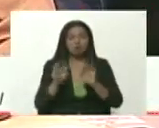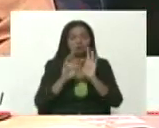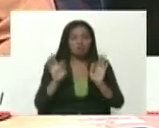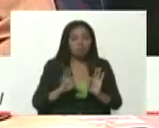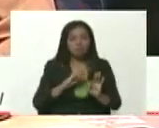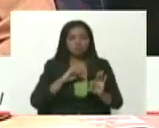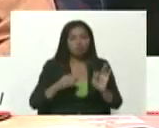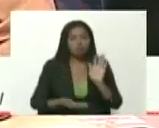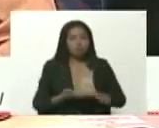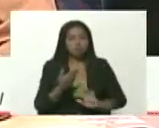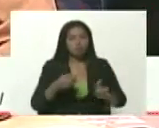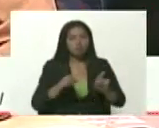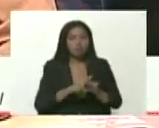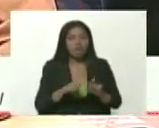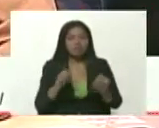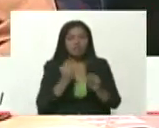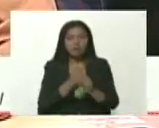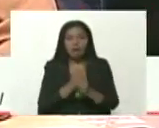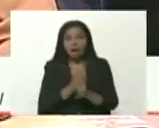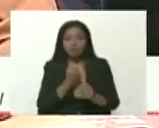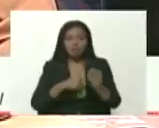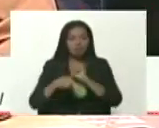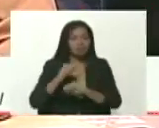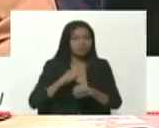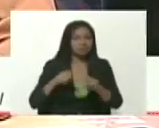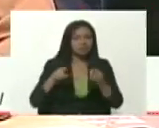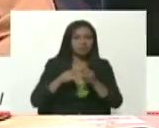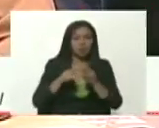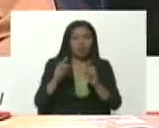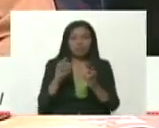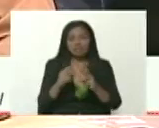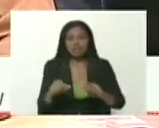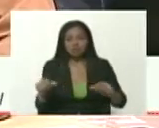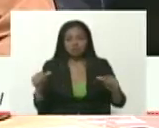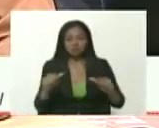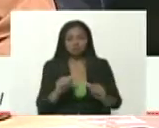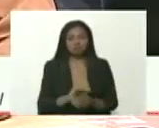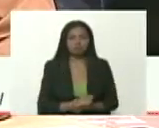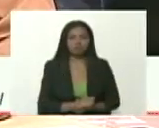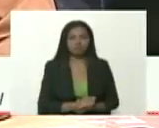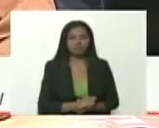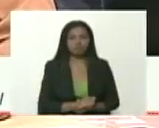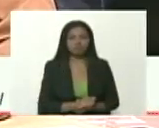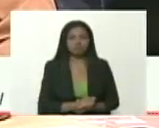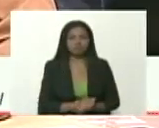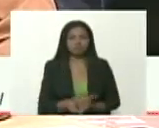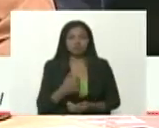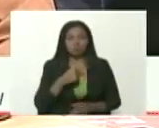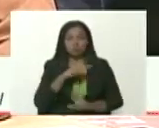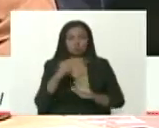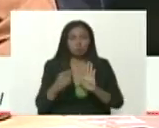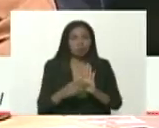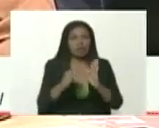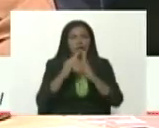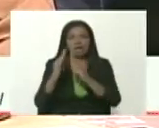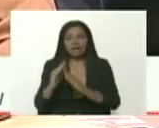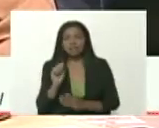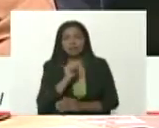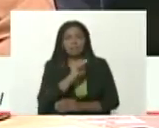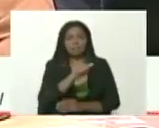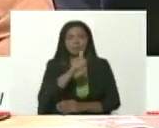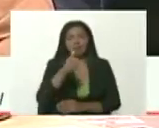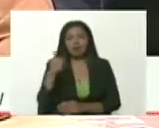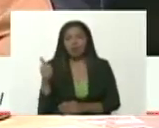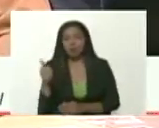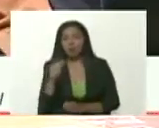bien importante, trabajando para la defensa del territorio. Creemos que, en definitiva, el casa por casa es